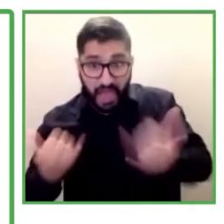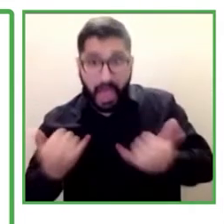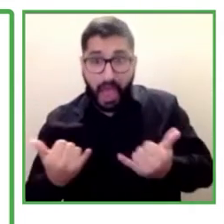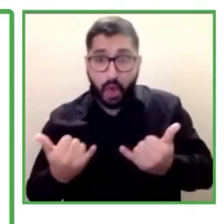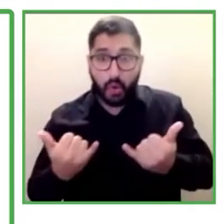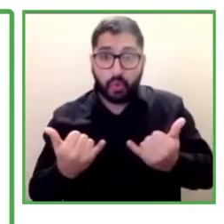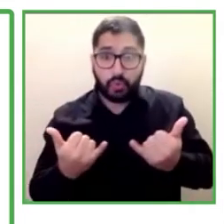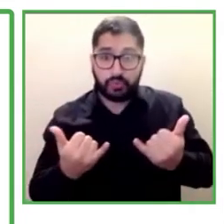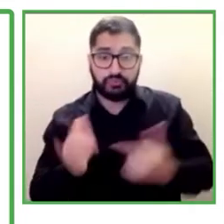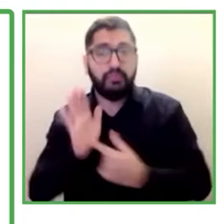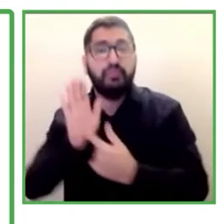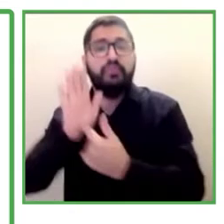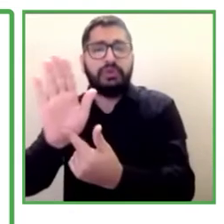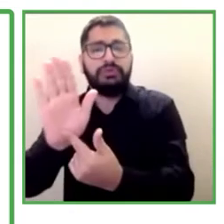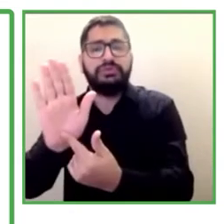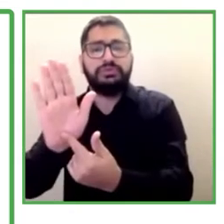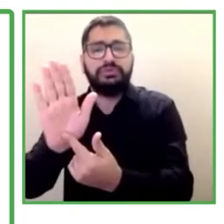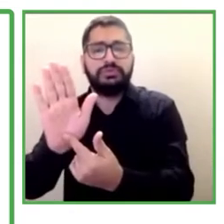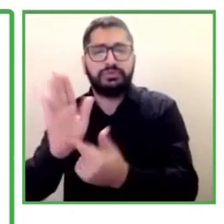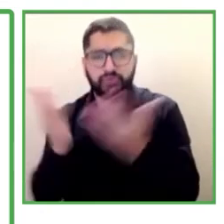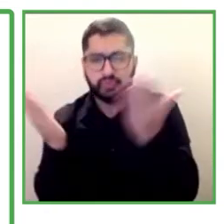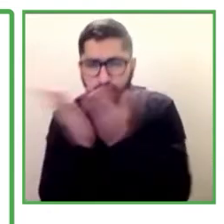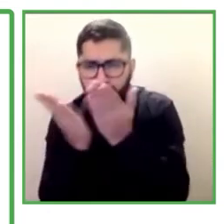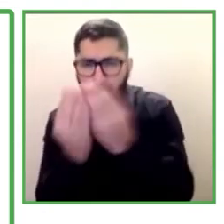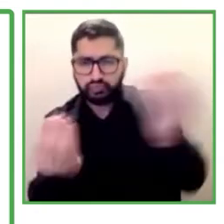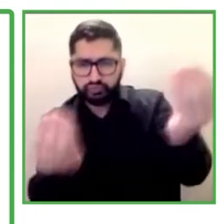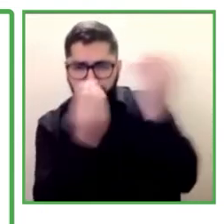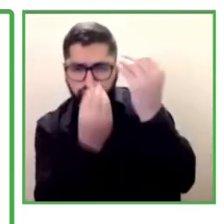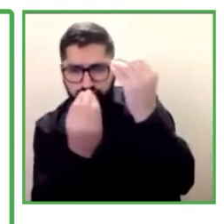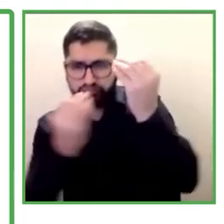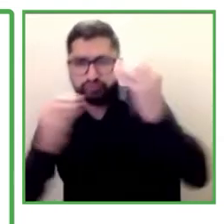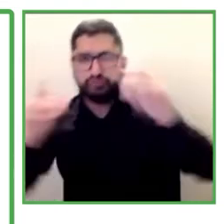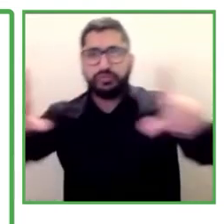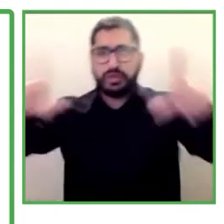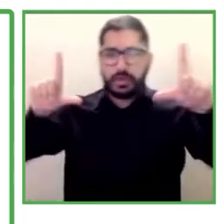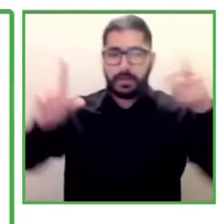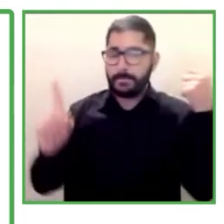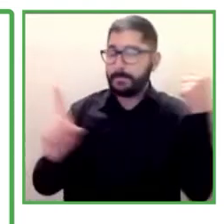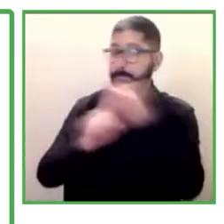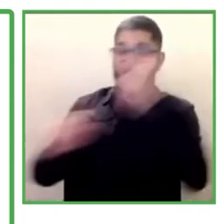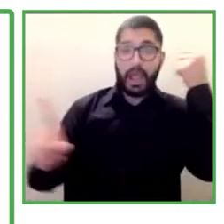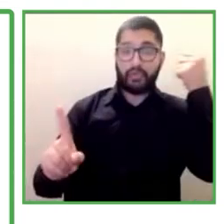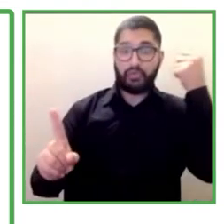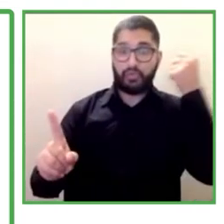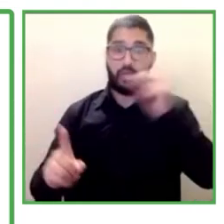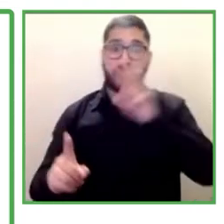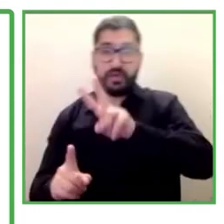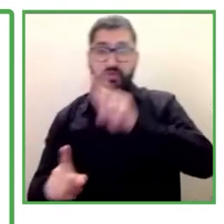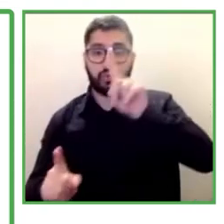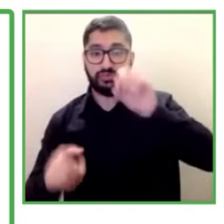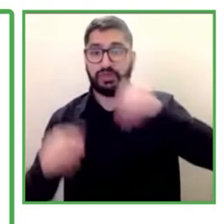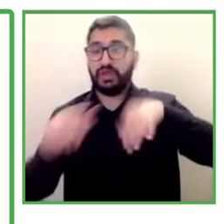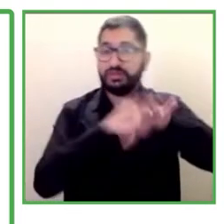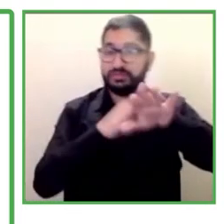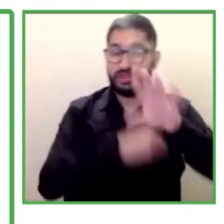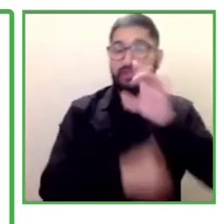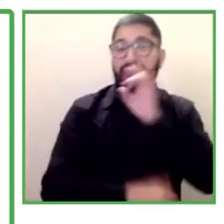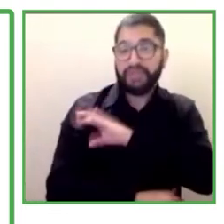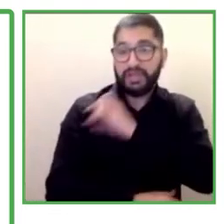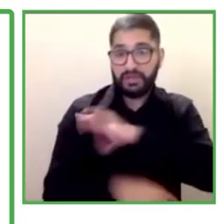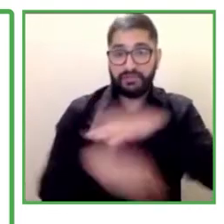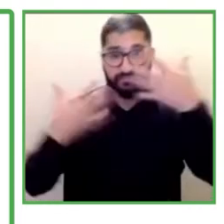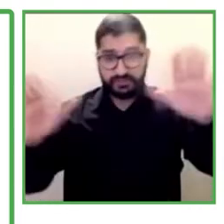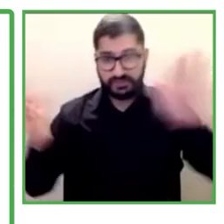de la implementación de la ley 21.015 en Chile, que estamos comenzando y que esperamos que también sea un complemento para